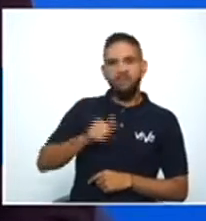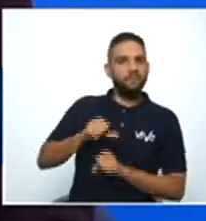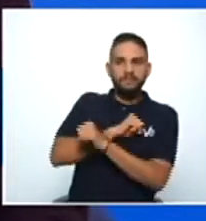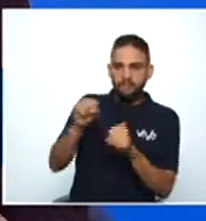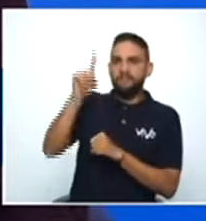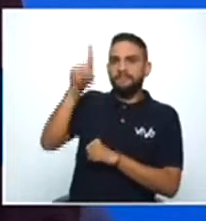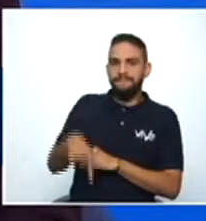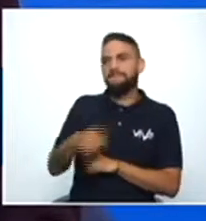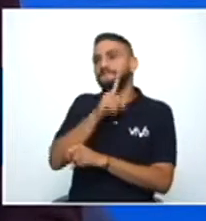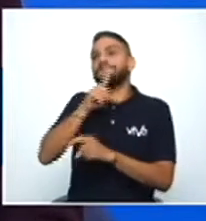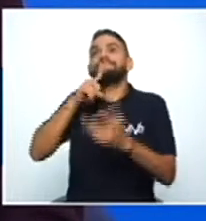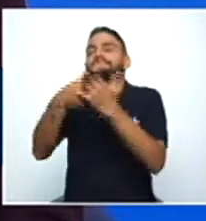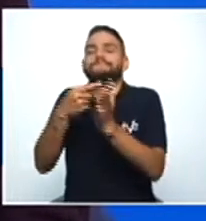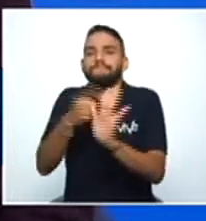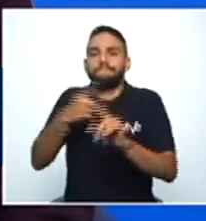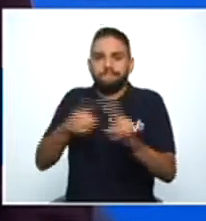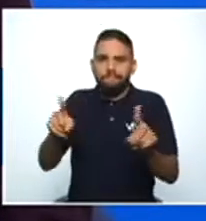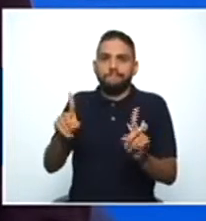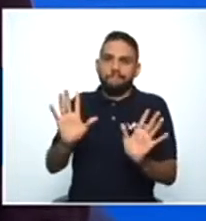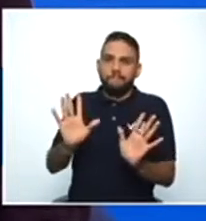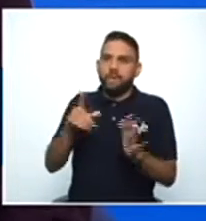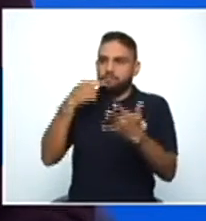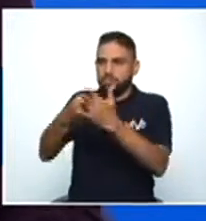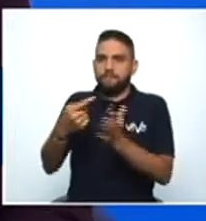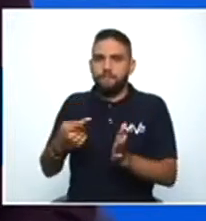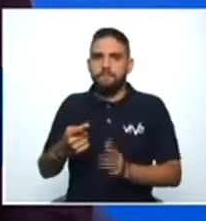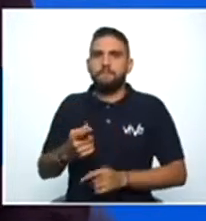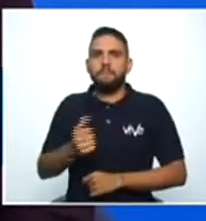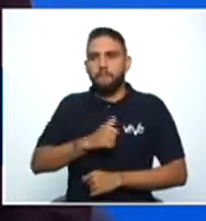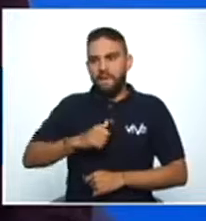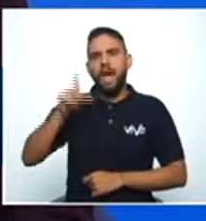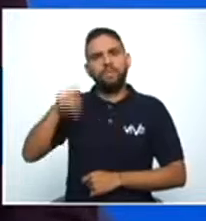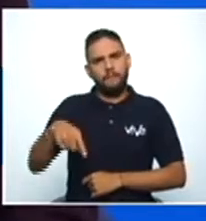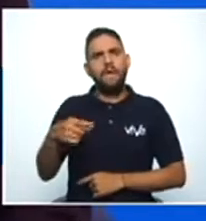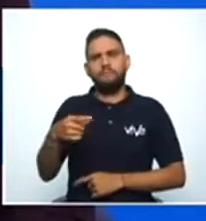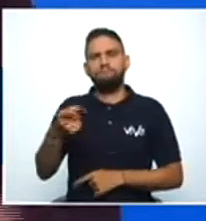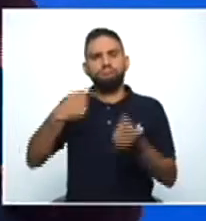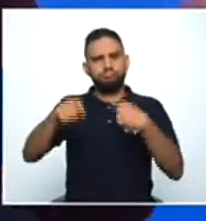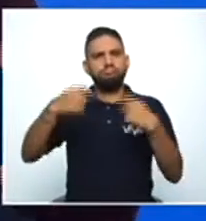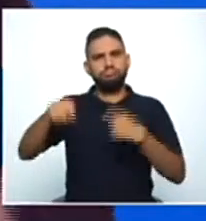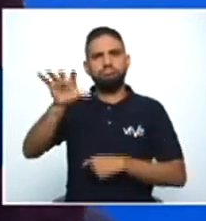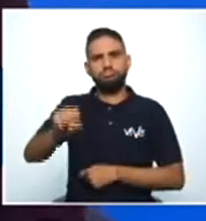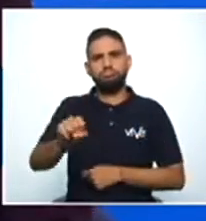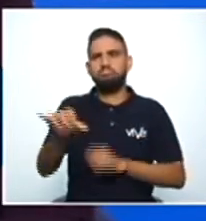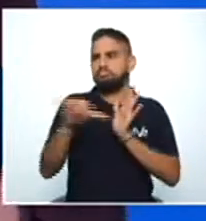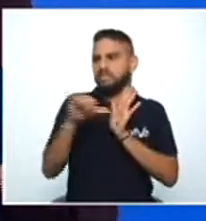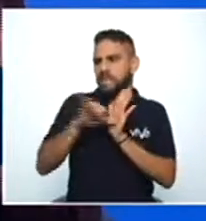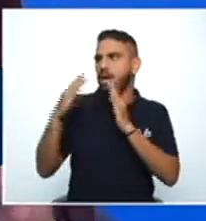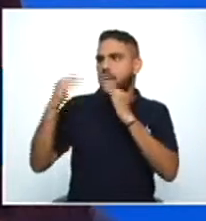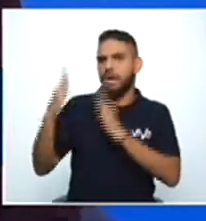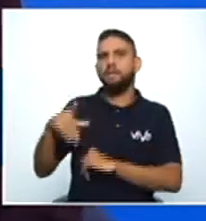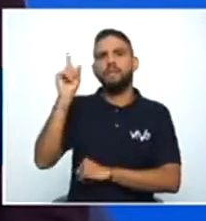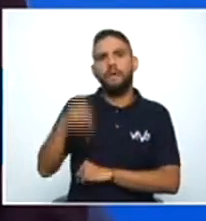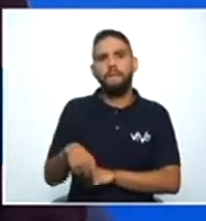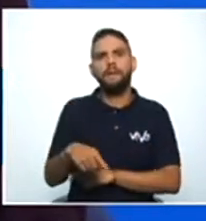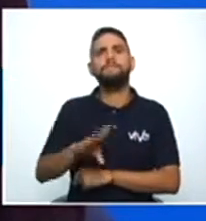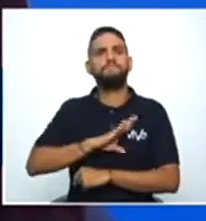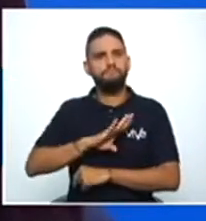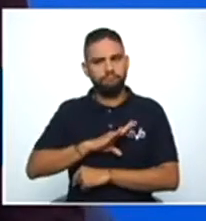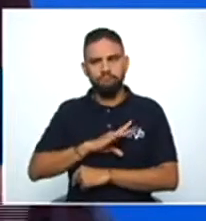acá en el programa lógicamente pero sí podemos hacer mención de que en esas disco tiendas donde ustedes tengan cerca de su domicilio pueden encontrar obras